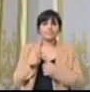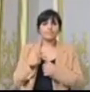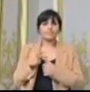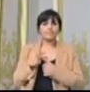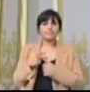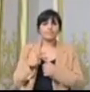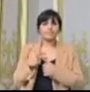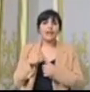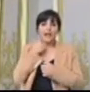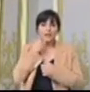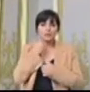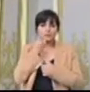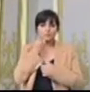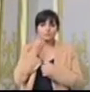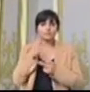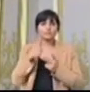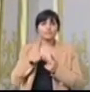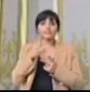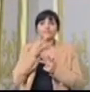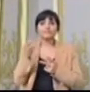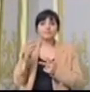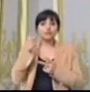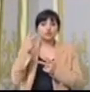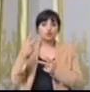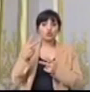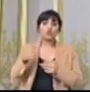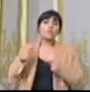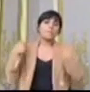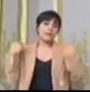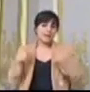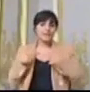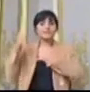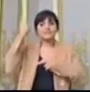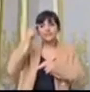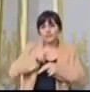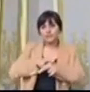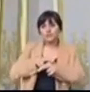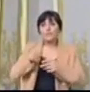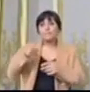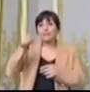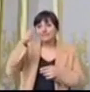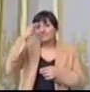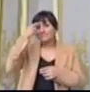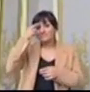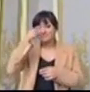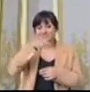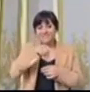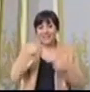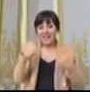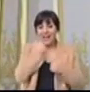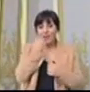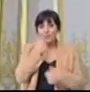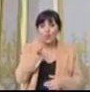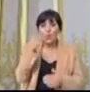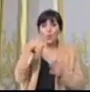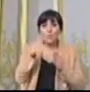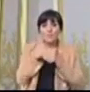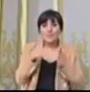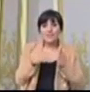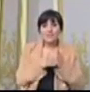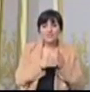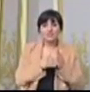aprendientes y 308 de personal. Pero recordemos que de alumnos es 1.677.000 y